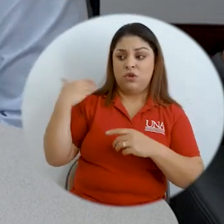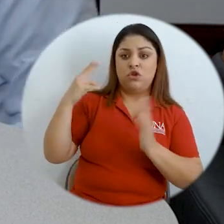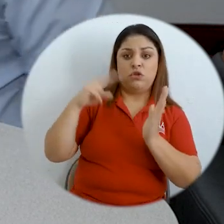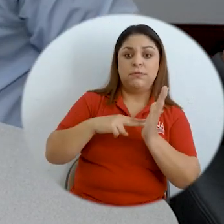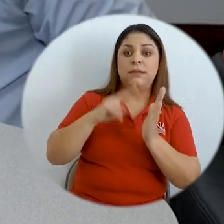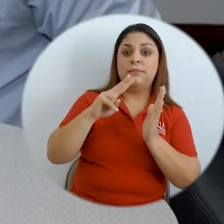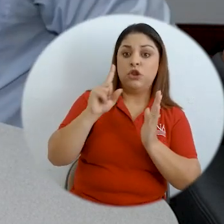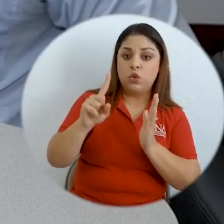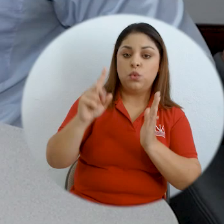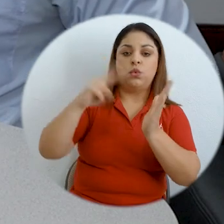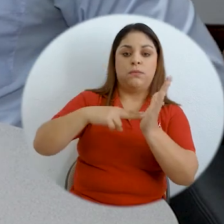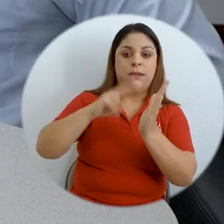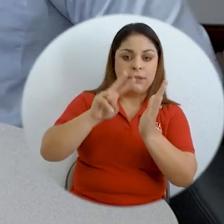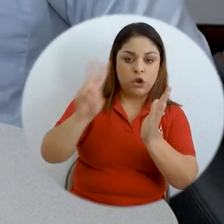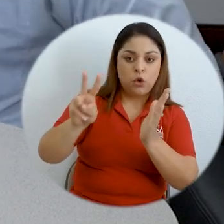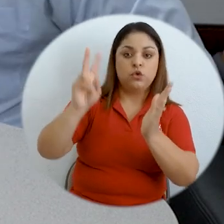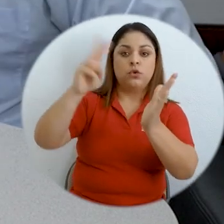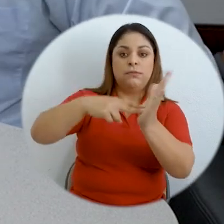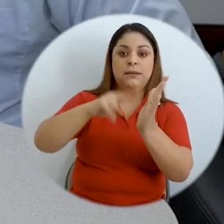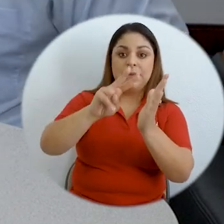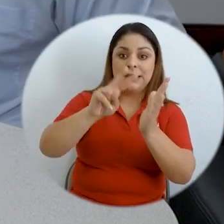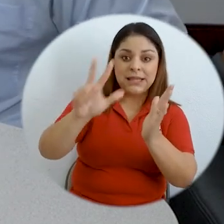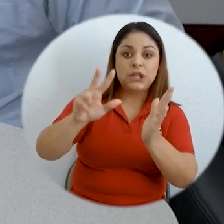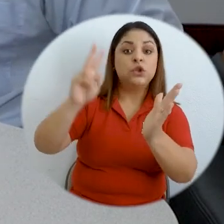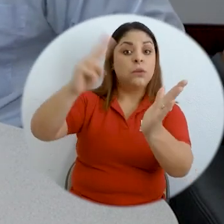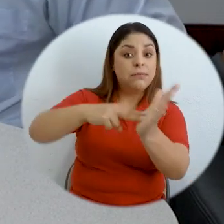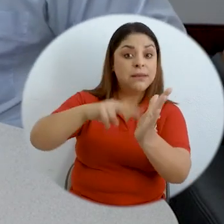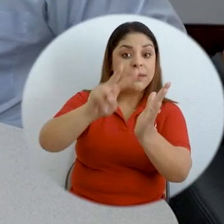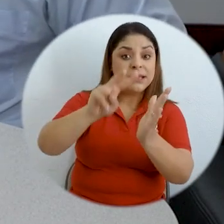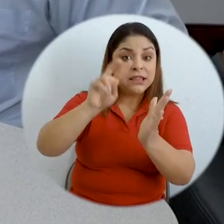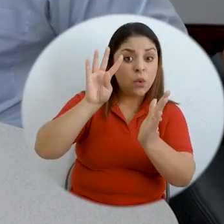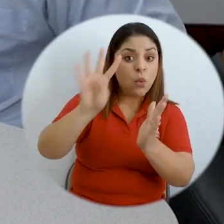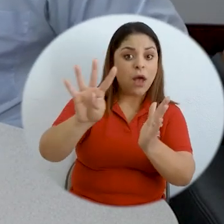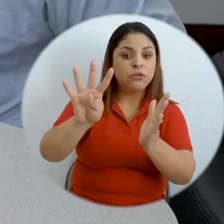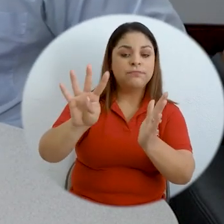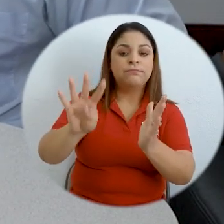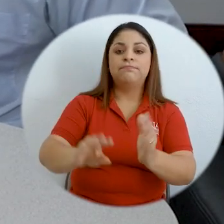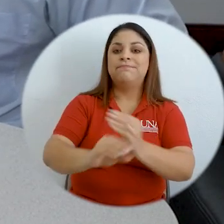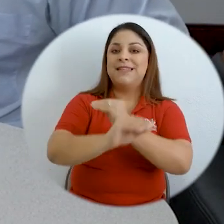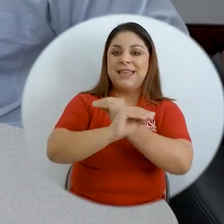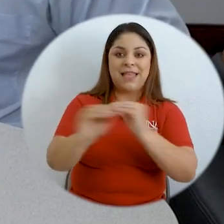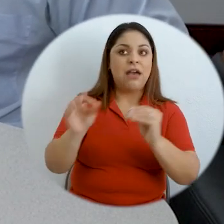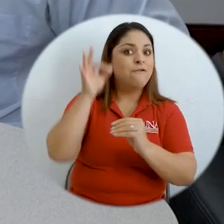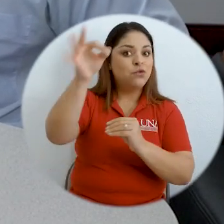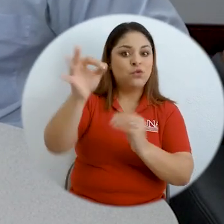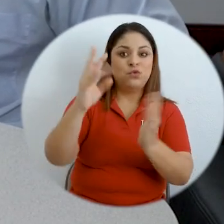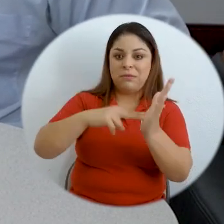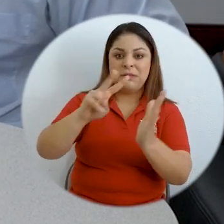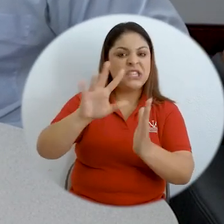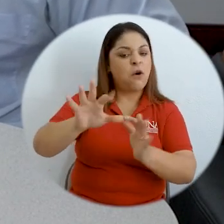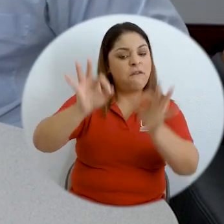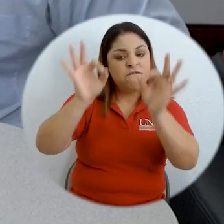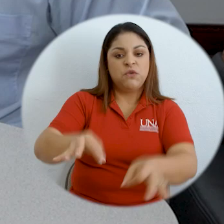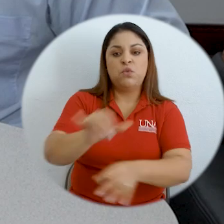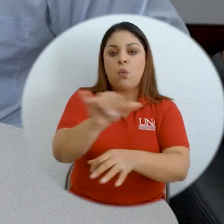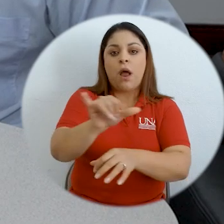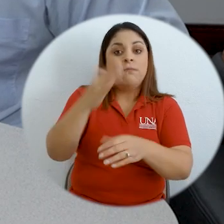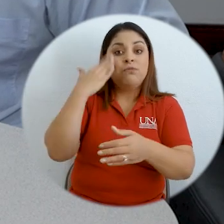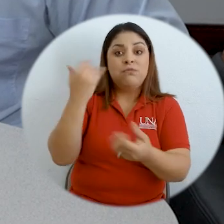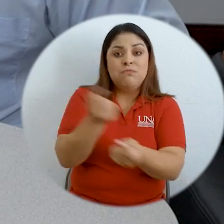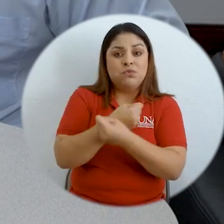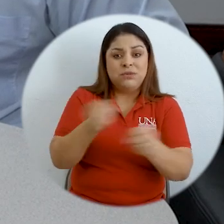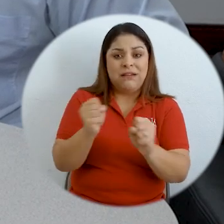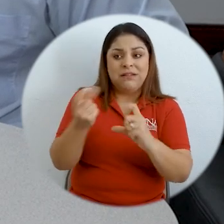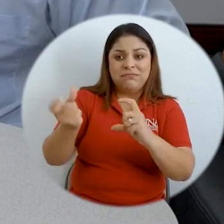el 2021, todo el 2022, todo el 2023, todo el 2024 y además el 2025 será igual, porque no